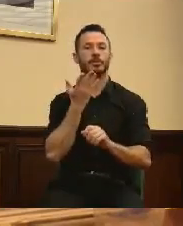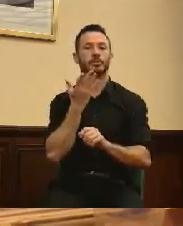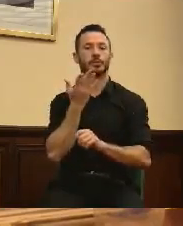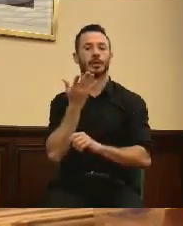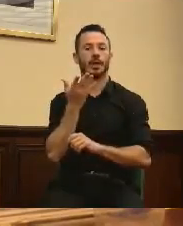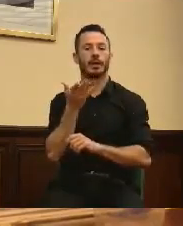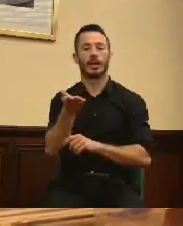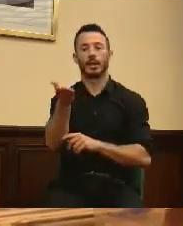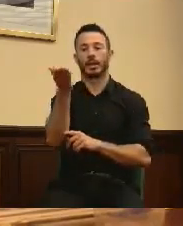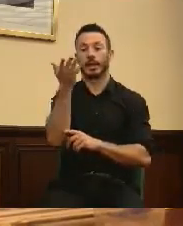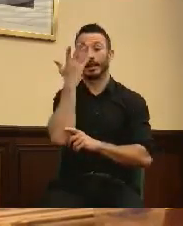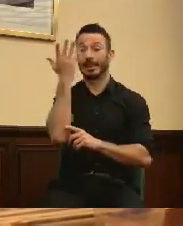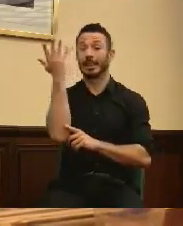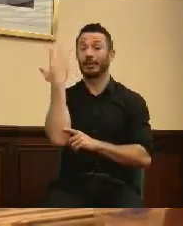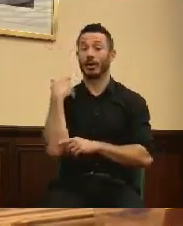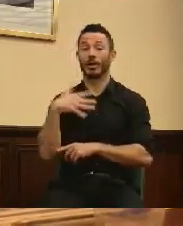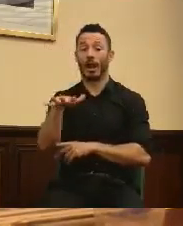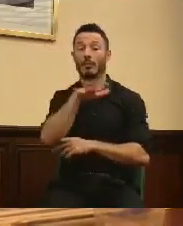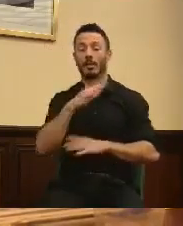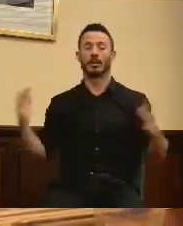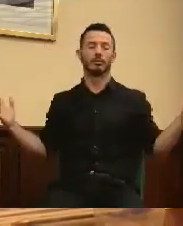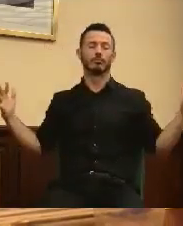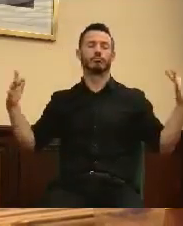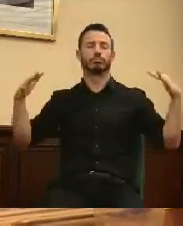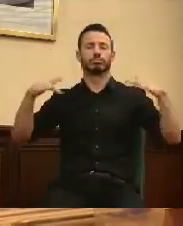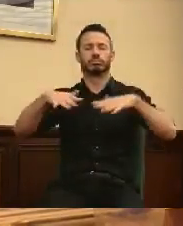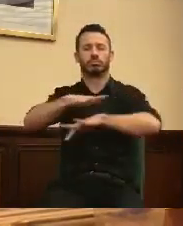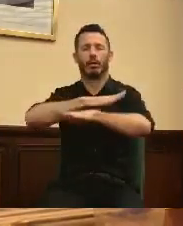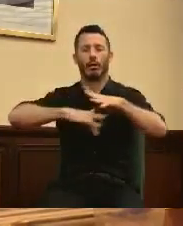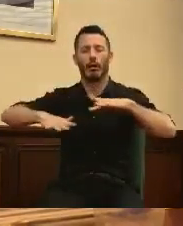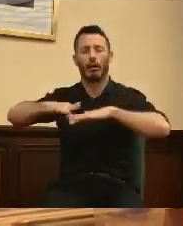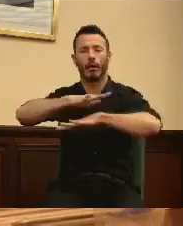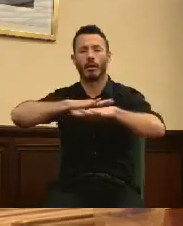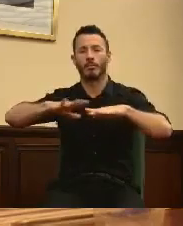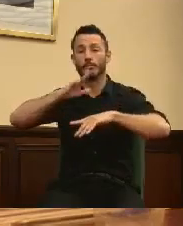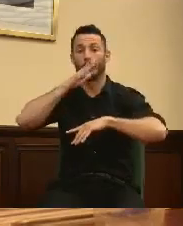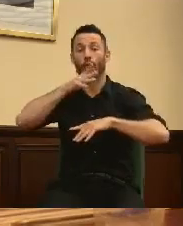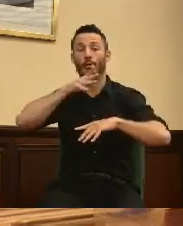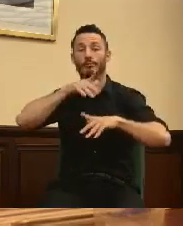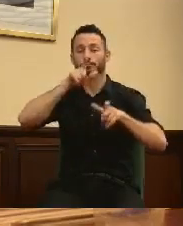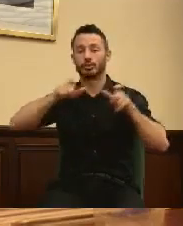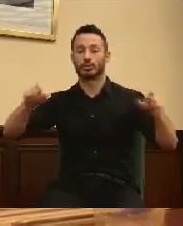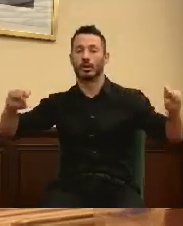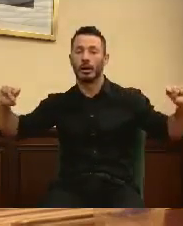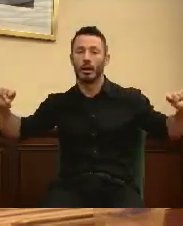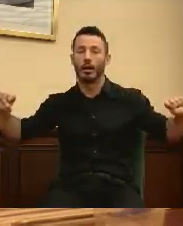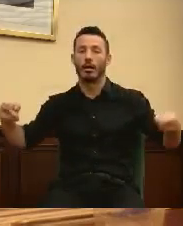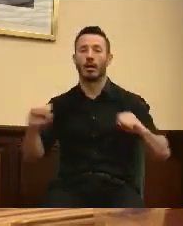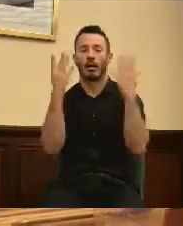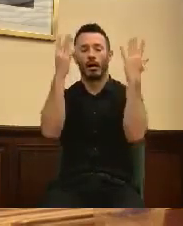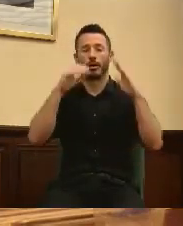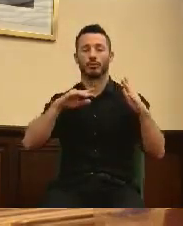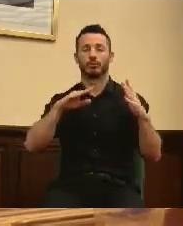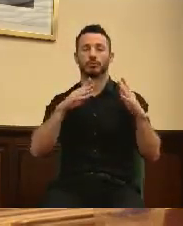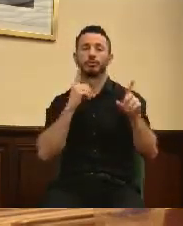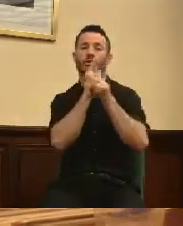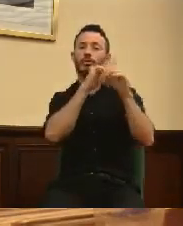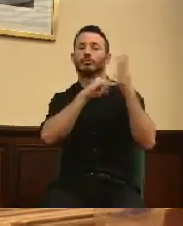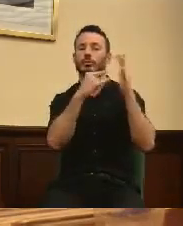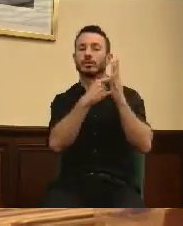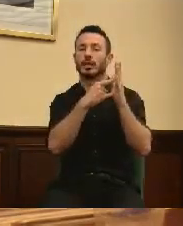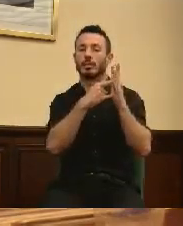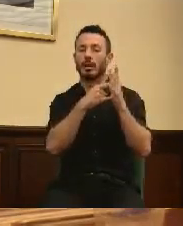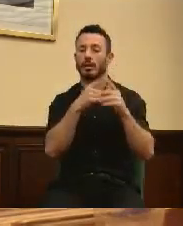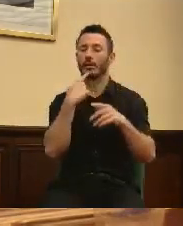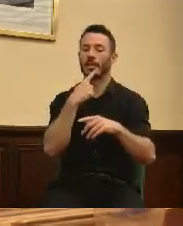plazas hace casi 5 años. Cuando la gente se rebeló contra un sistema que impedía su participación política y ejerció